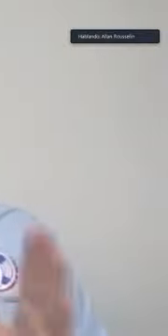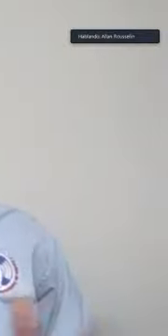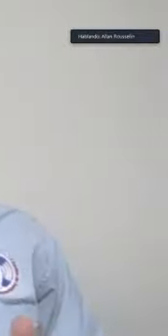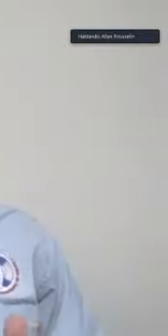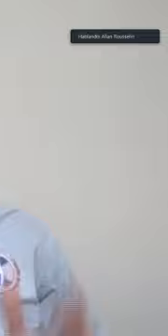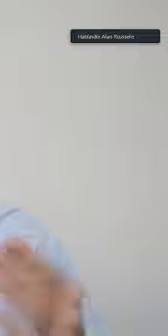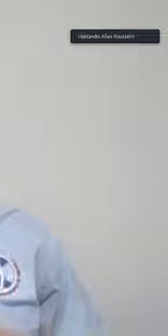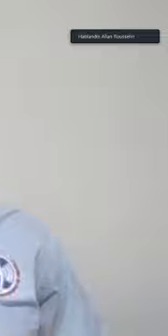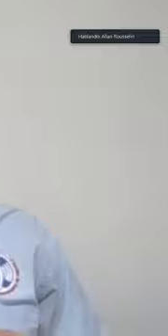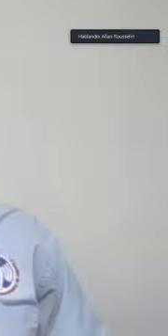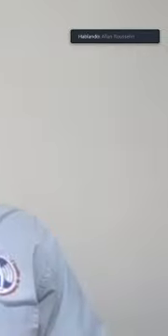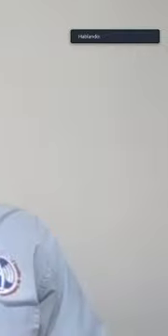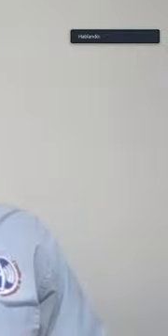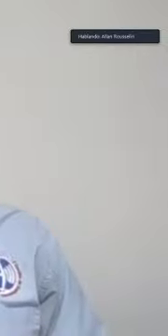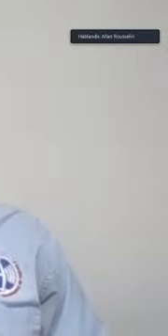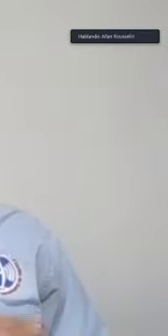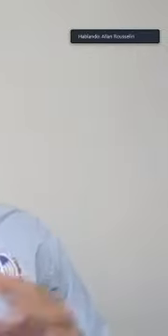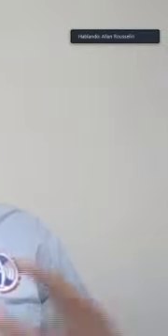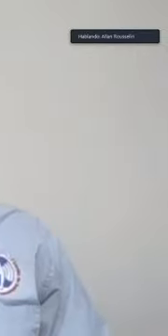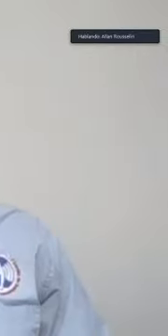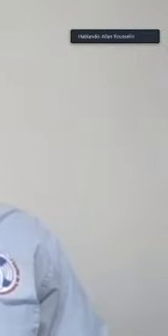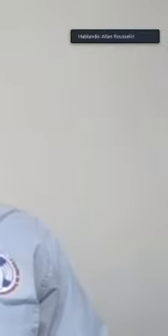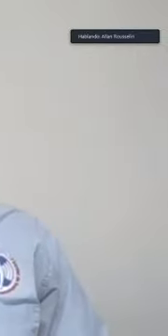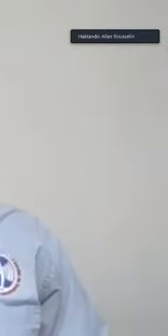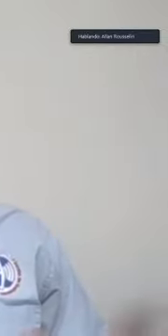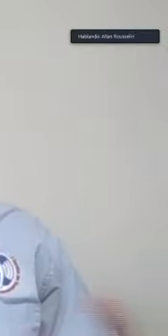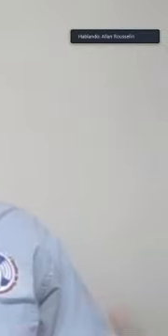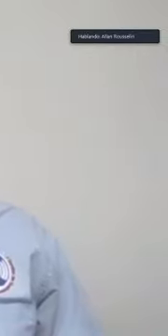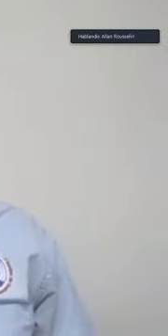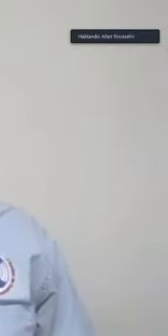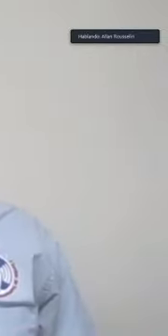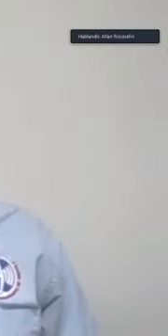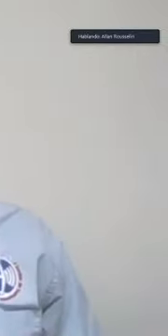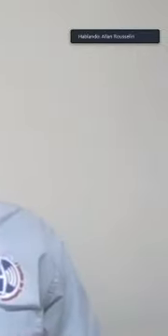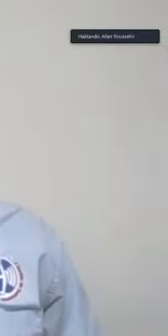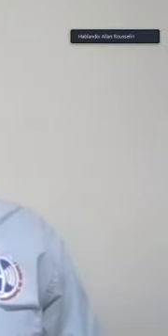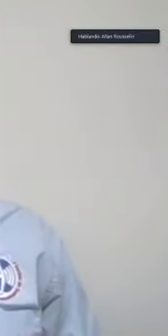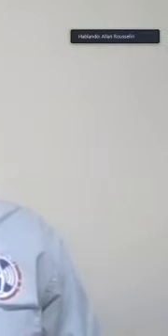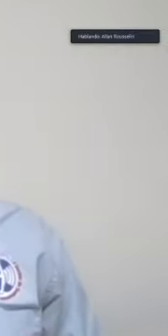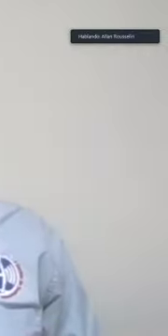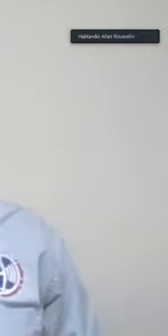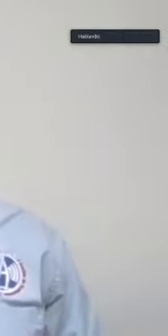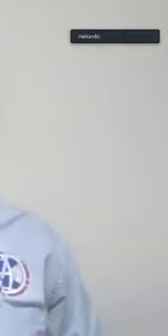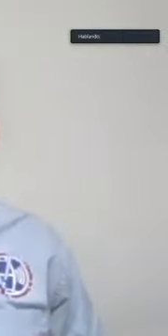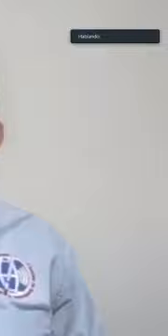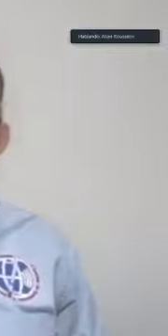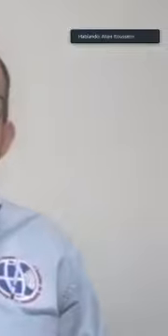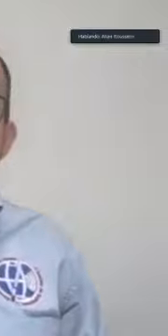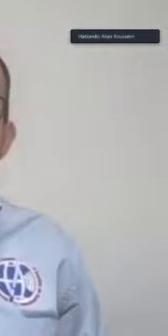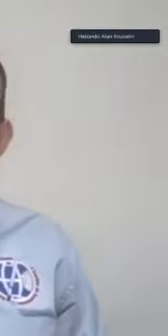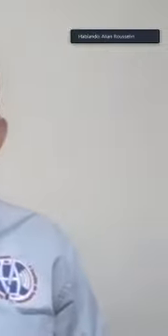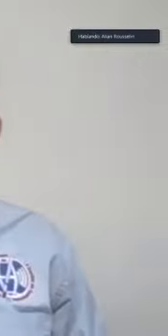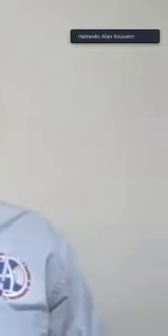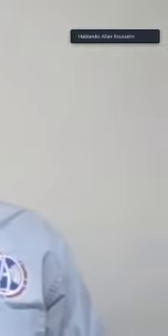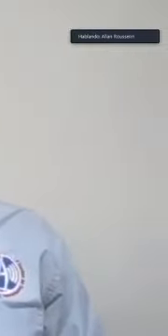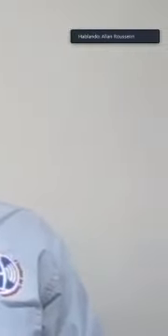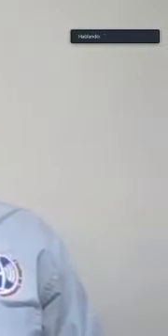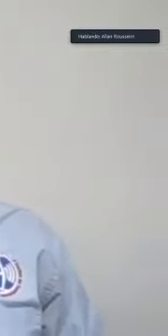mañana, hora Guatemala, por este canal de Facebook Live del Benemérito Comité. El 3 de